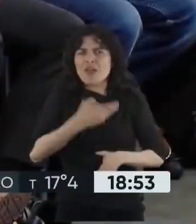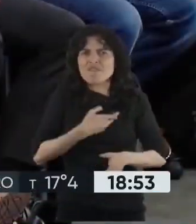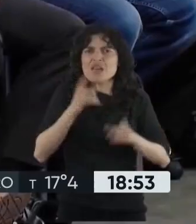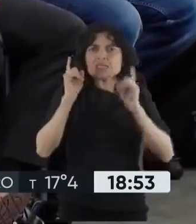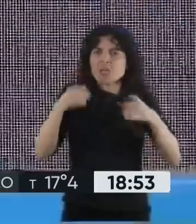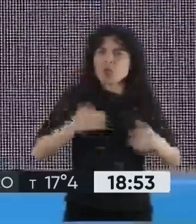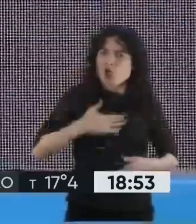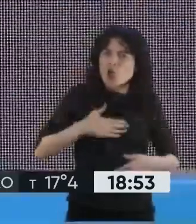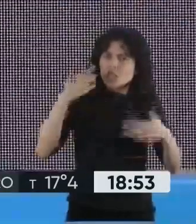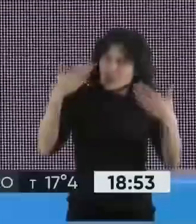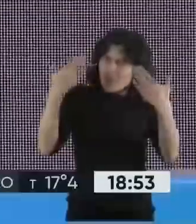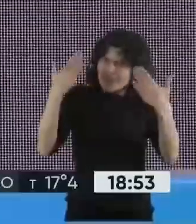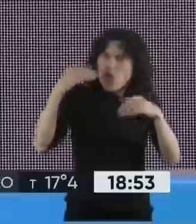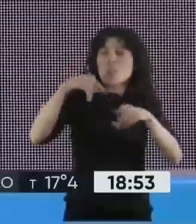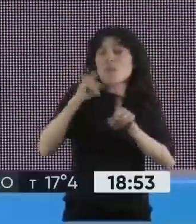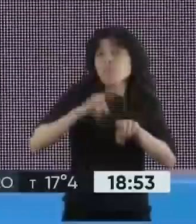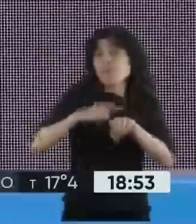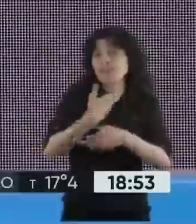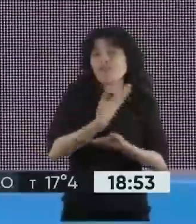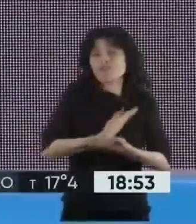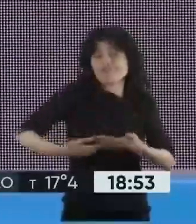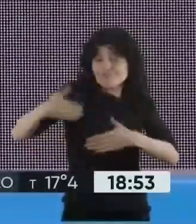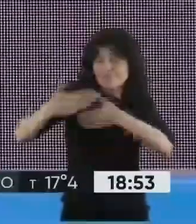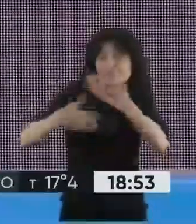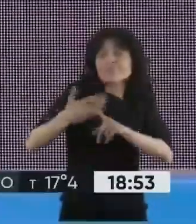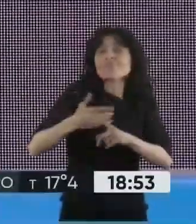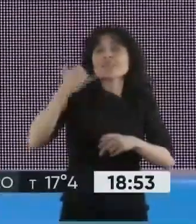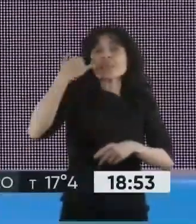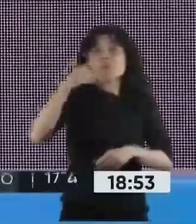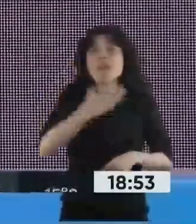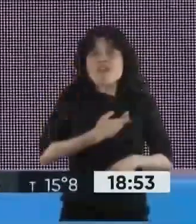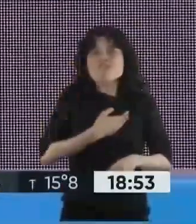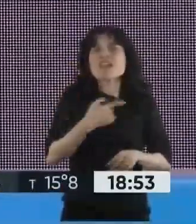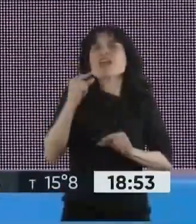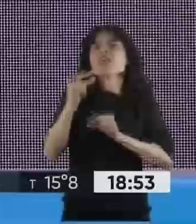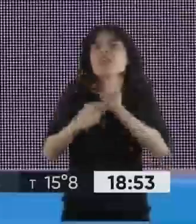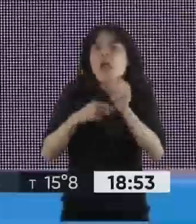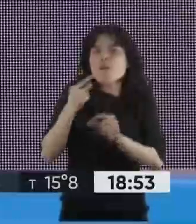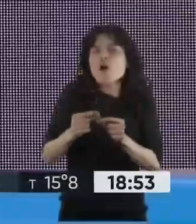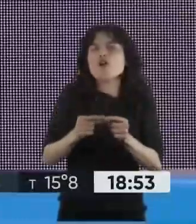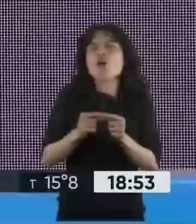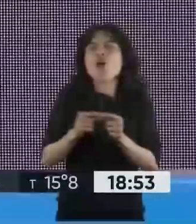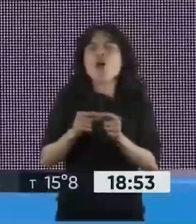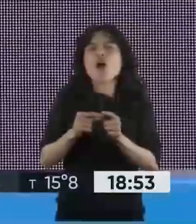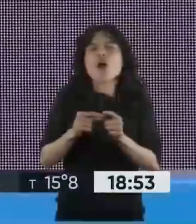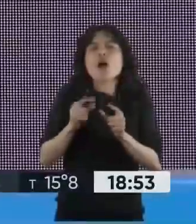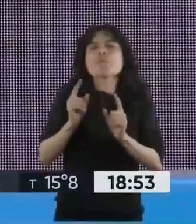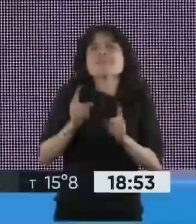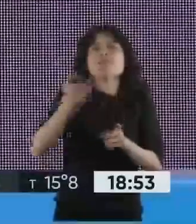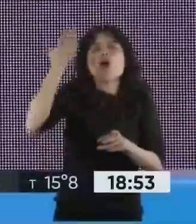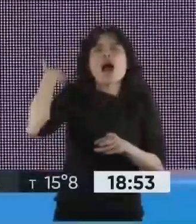que en YPF, en esta gestión, haya también salido de la idea original de